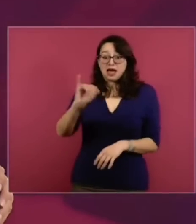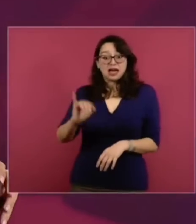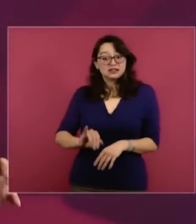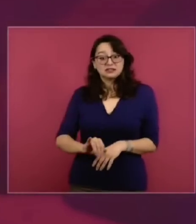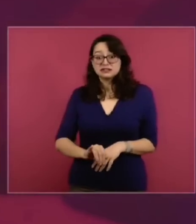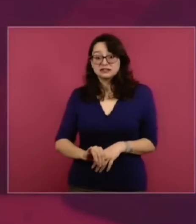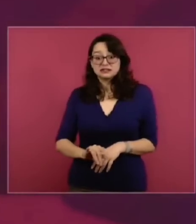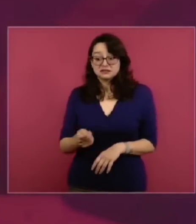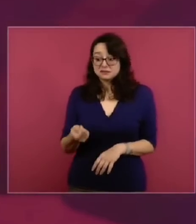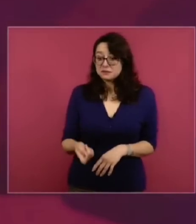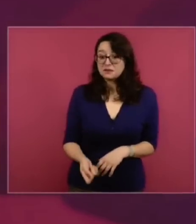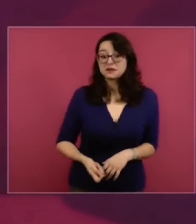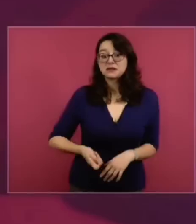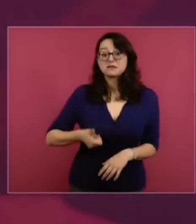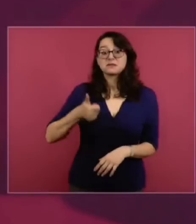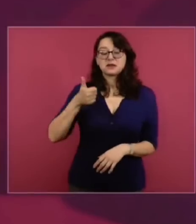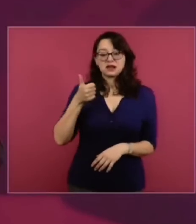sí